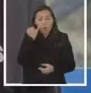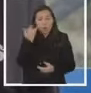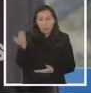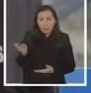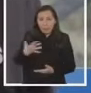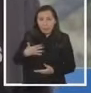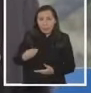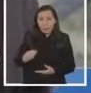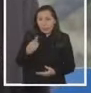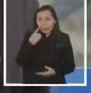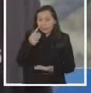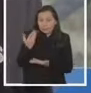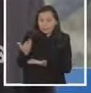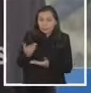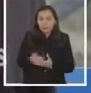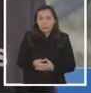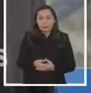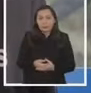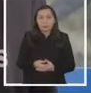hijo, pero